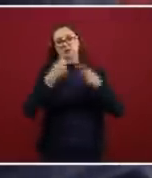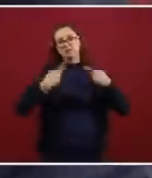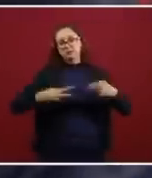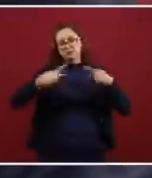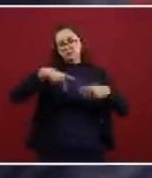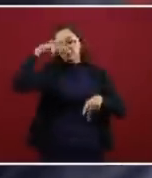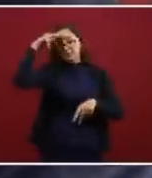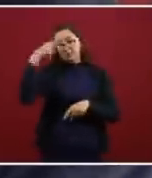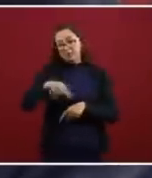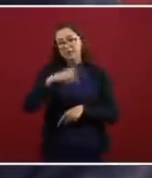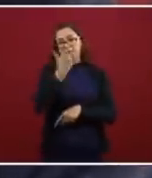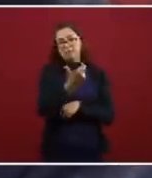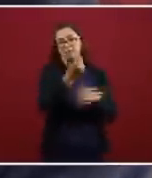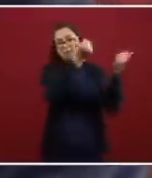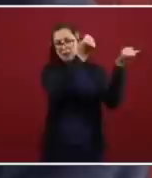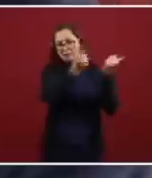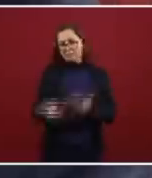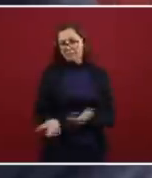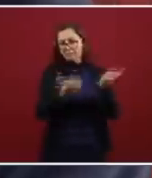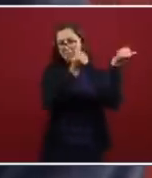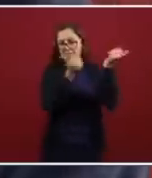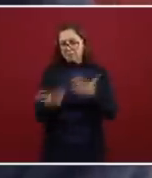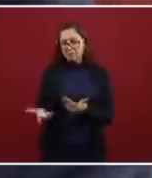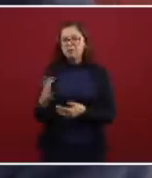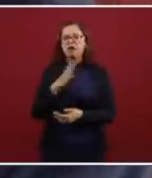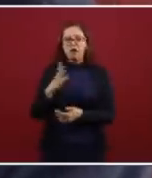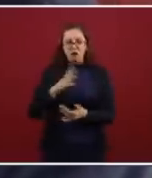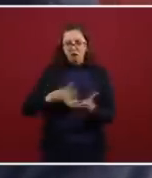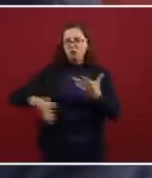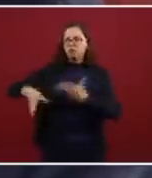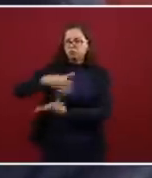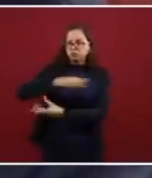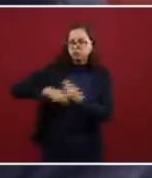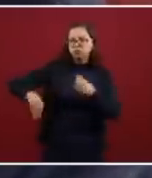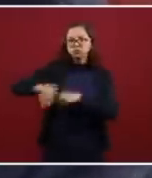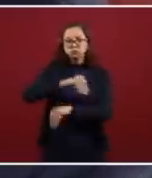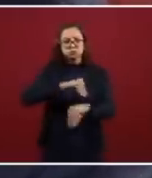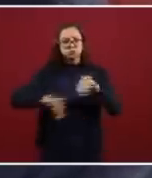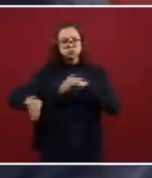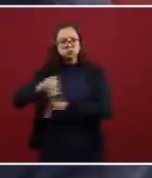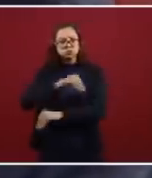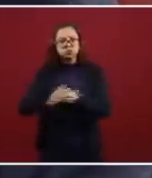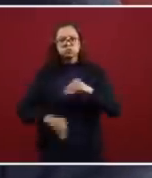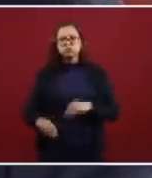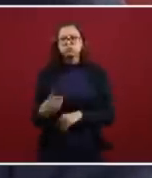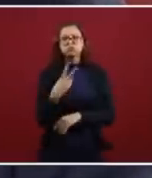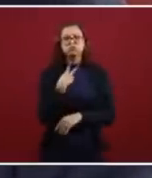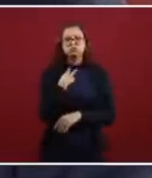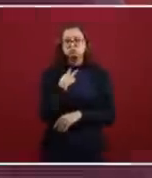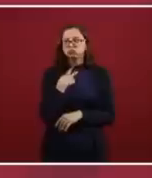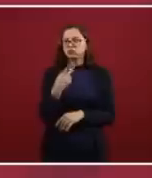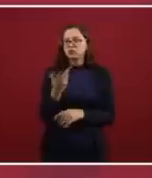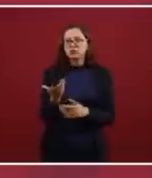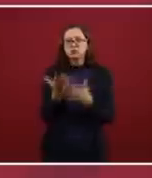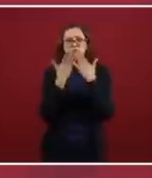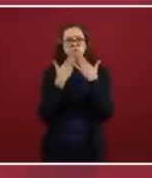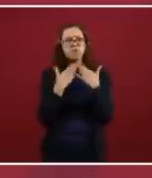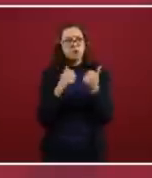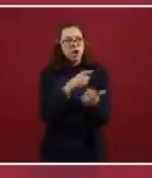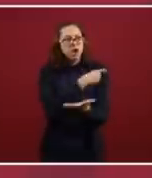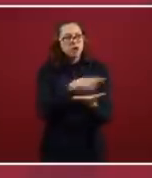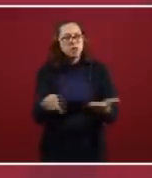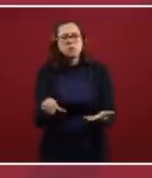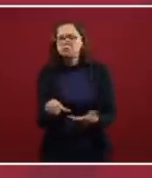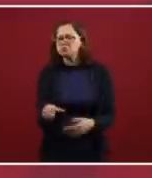por eso hay circulante abajo, no tenemos una crisis de consumo.